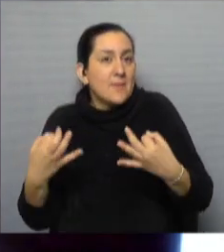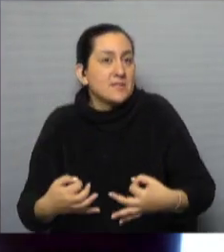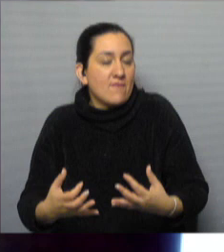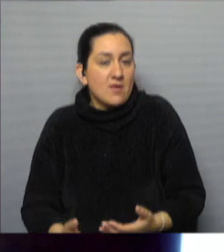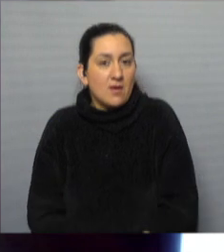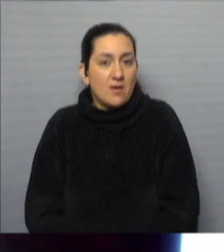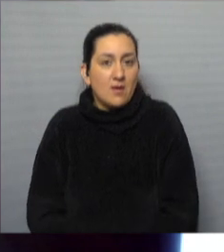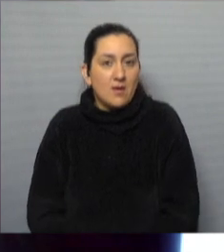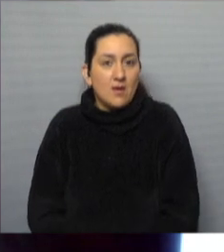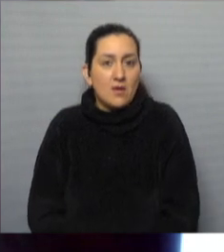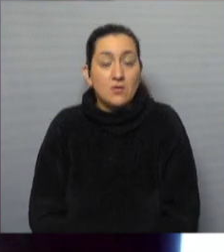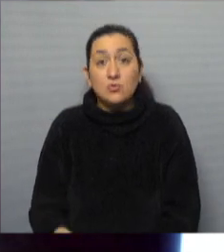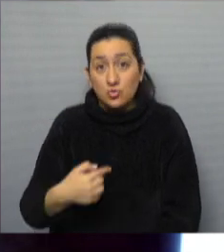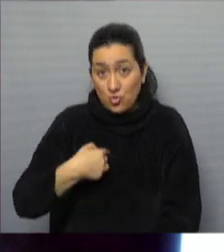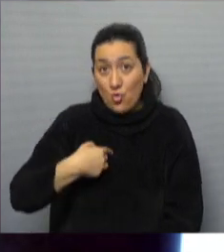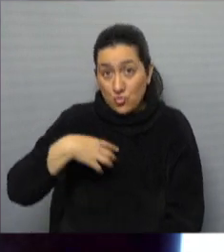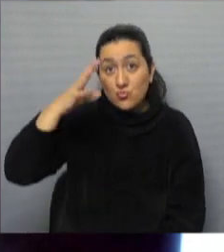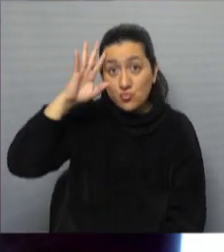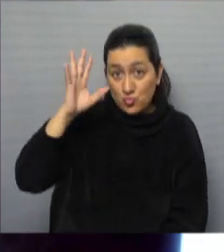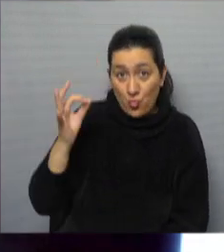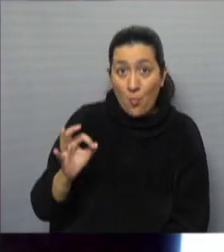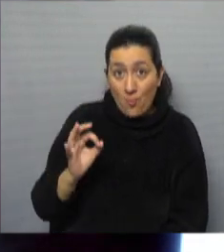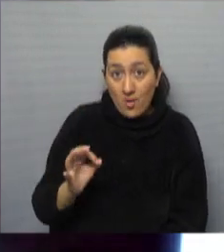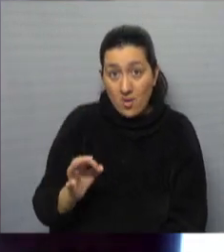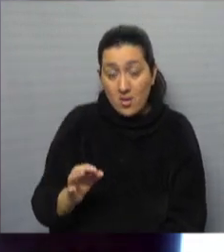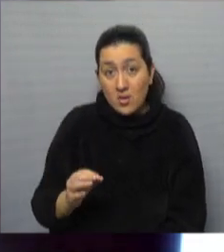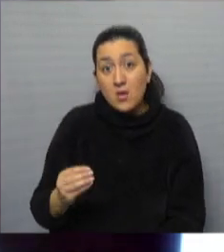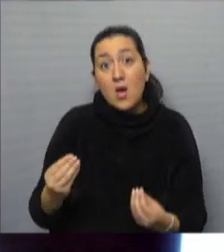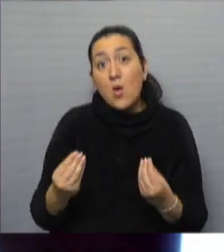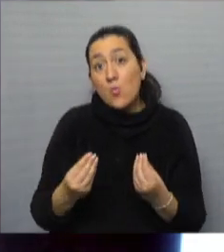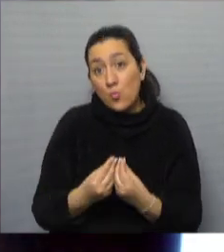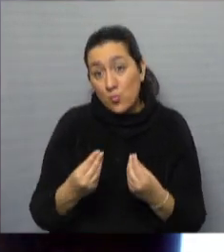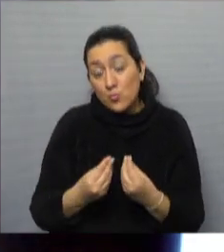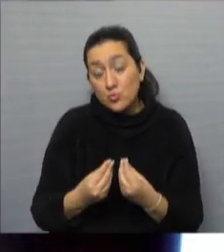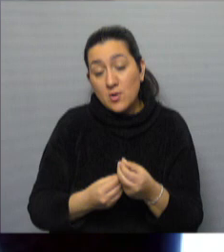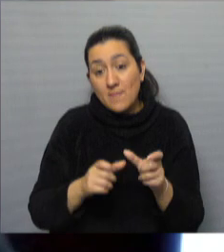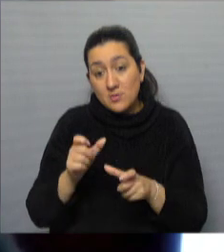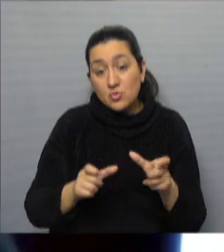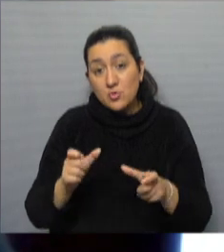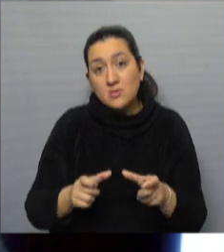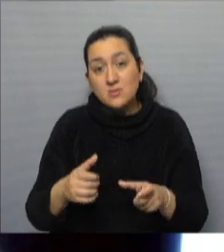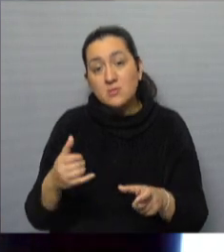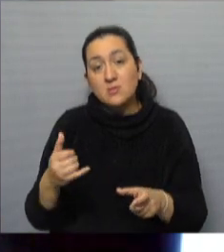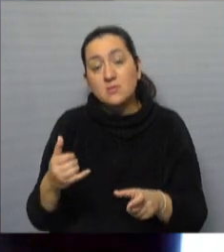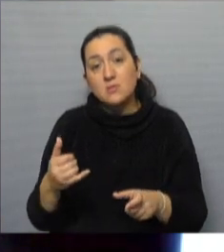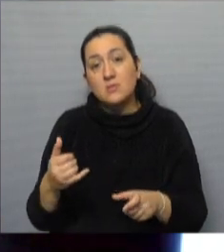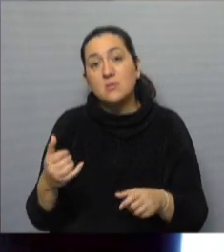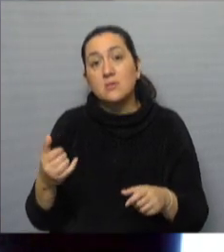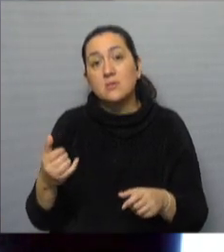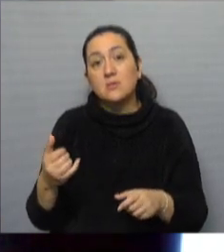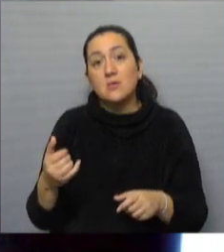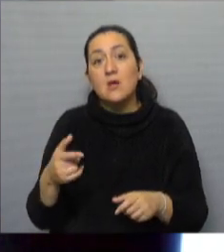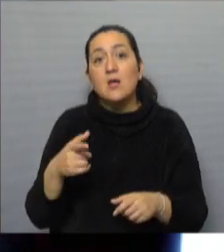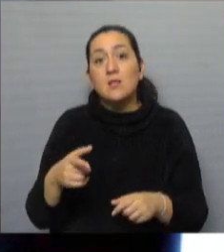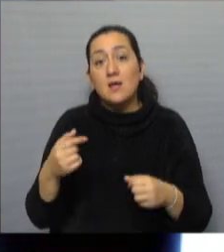es sabido y es probable que muchos por allí tengan esta práctica no